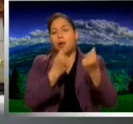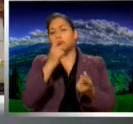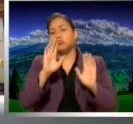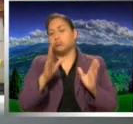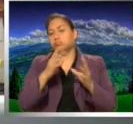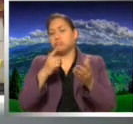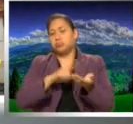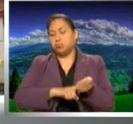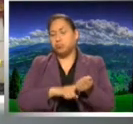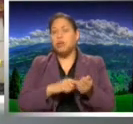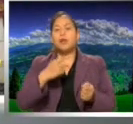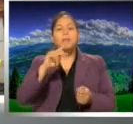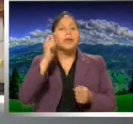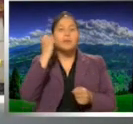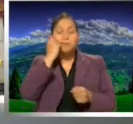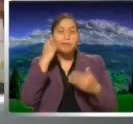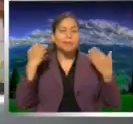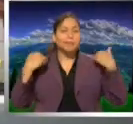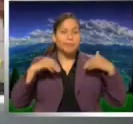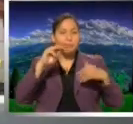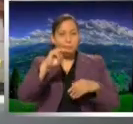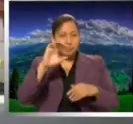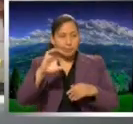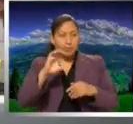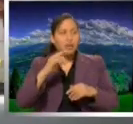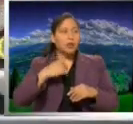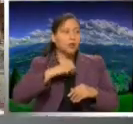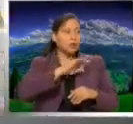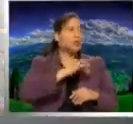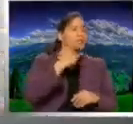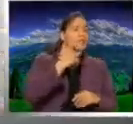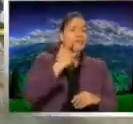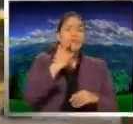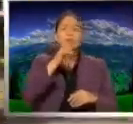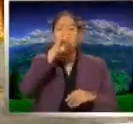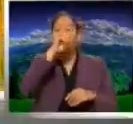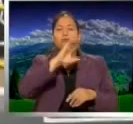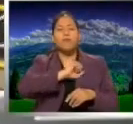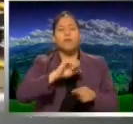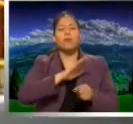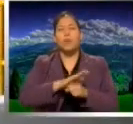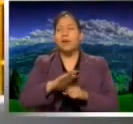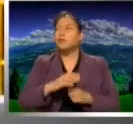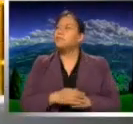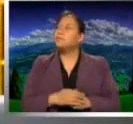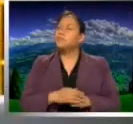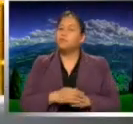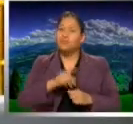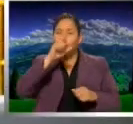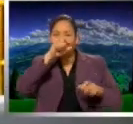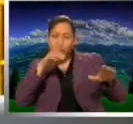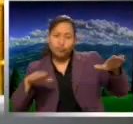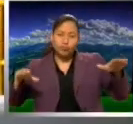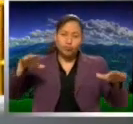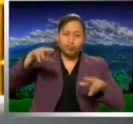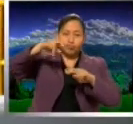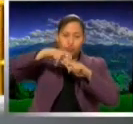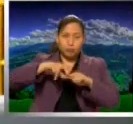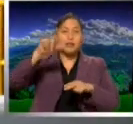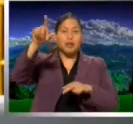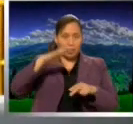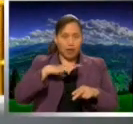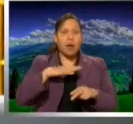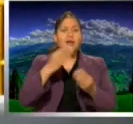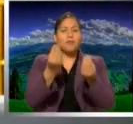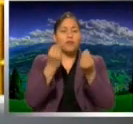en un paseo por Magdalena Contreras, uno puede encontrar. ¿Cuál es tu ave favorita? Ay, yo creo que los halcones. Hay en Magdalena